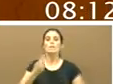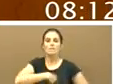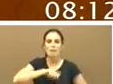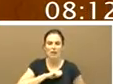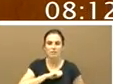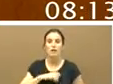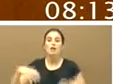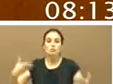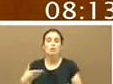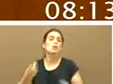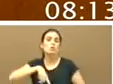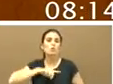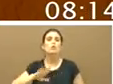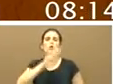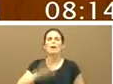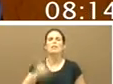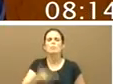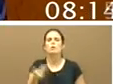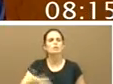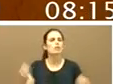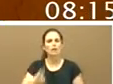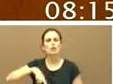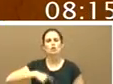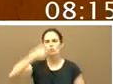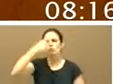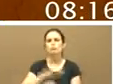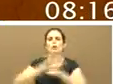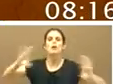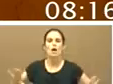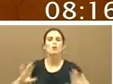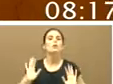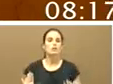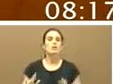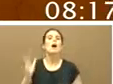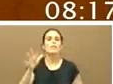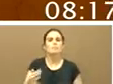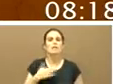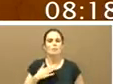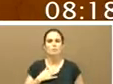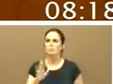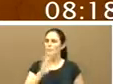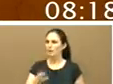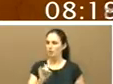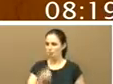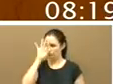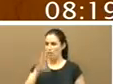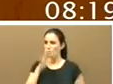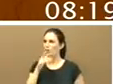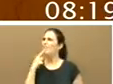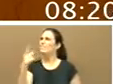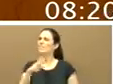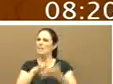Por eso nos parece importante el que lo tengamos claro. Y a mí me hace, me llama la atención cuando dice que históricamente ellos